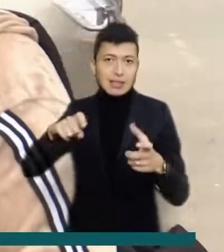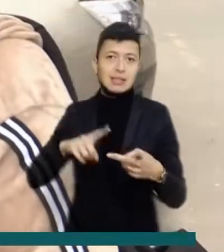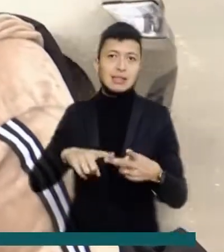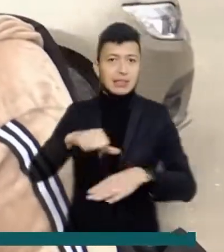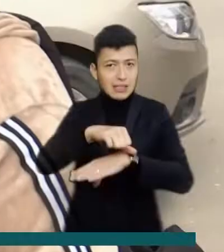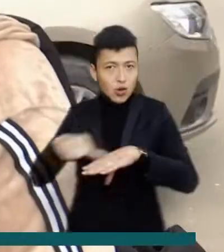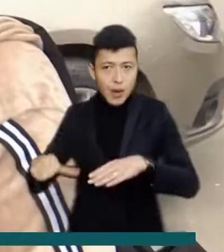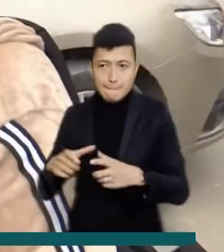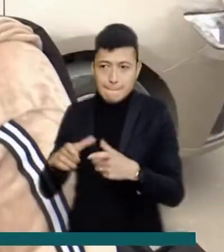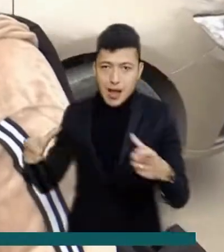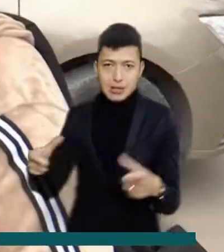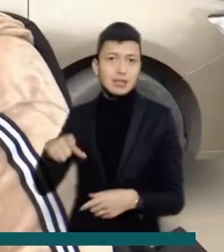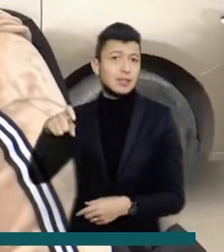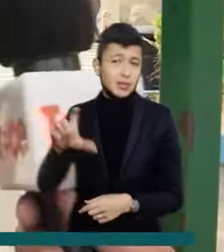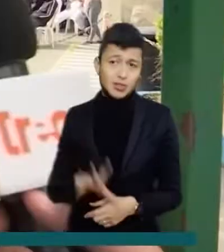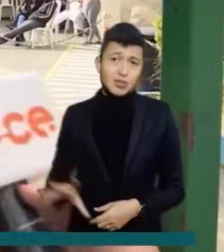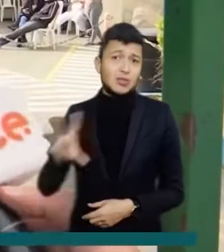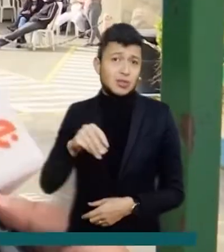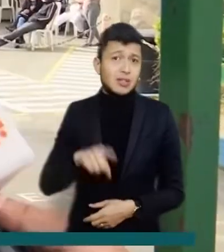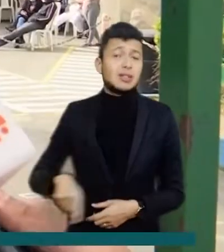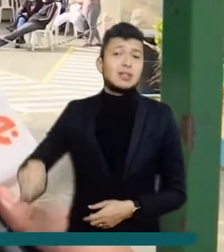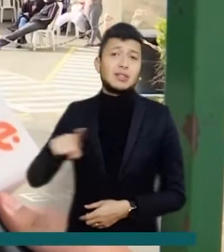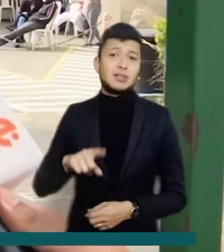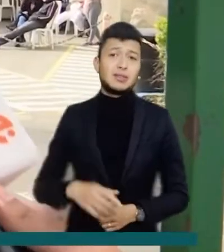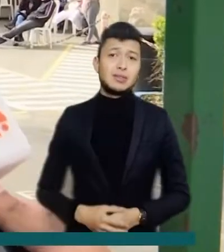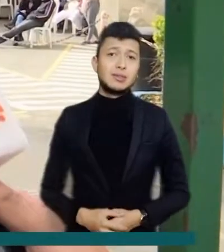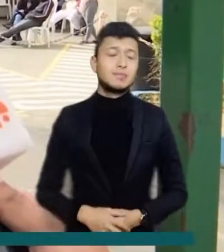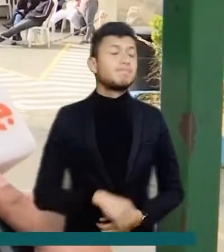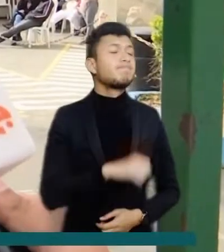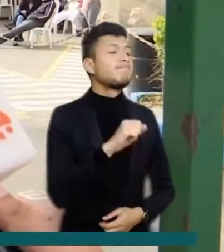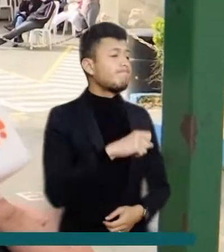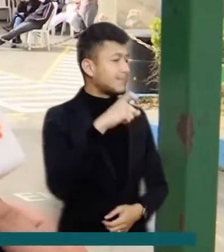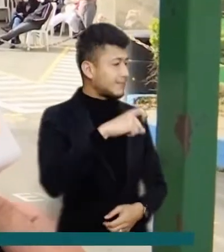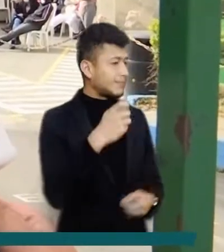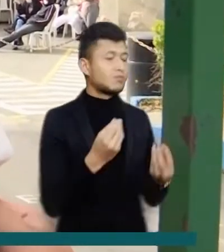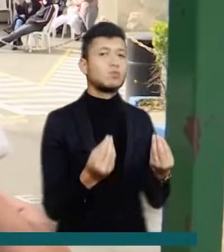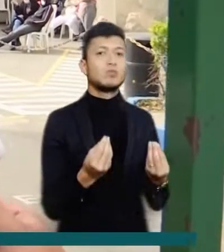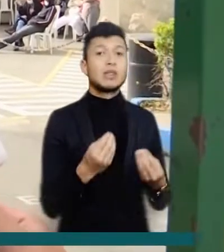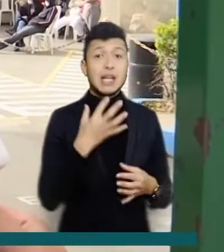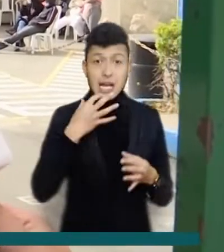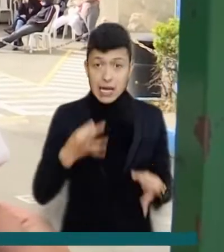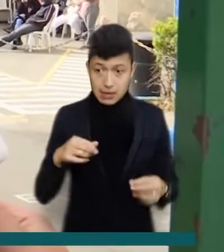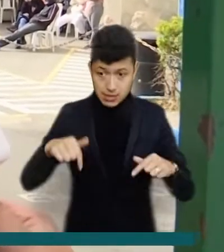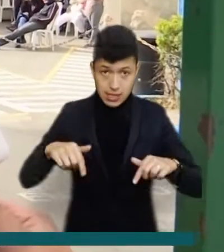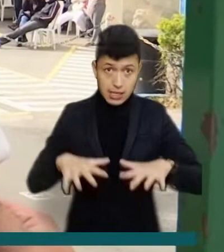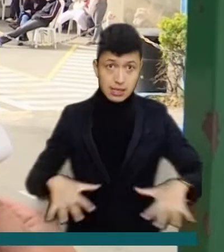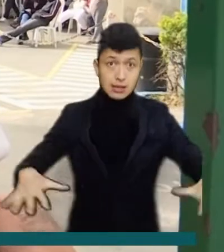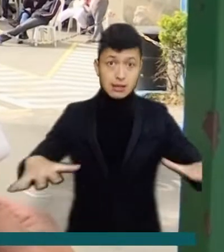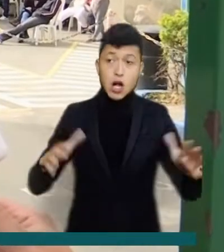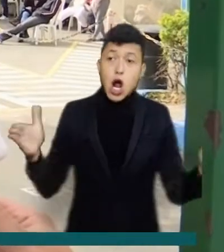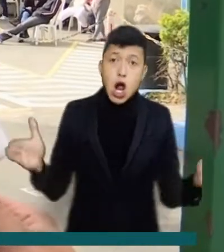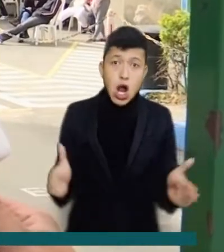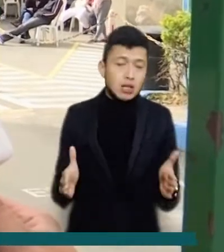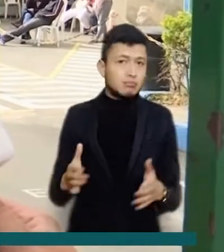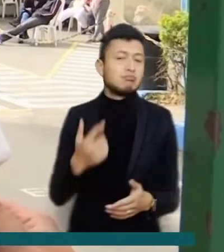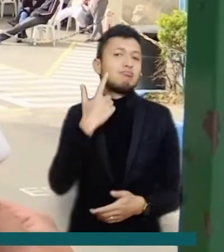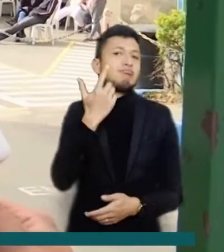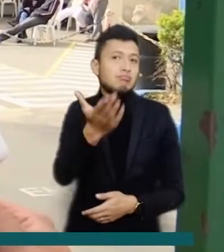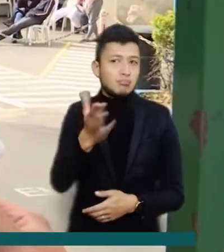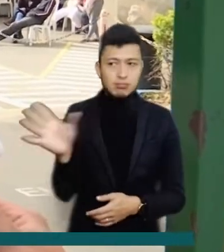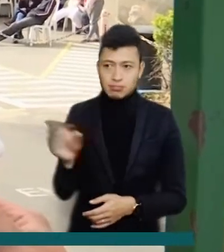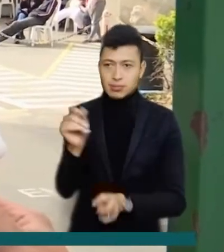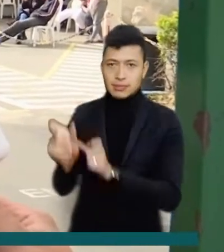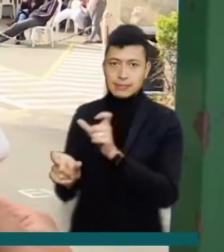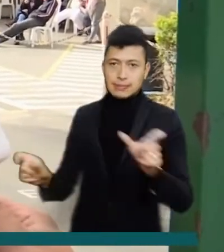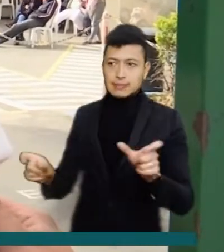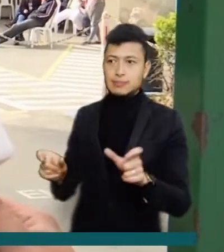más cirujanos, todo eso. Sí, es muy necesario. Sí, porque realmente acá es muy pequeño, porque imagínese toda esa gente que